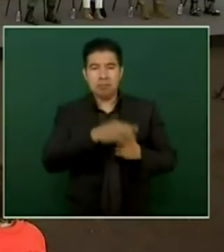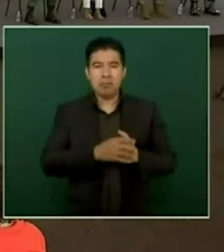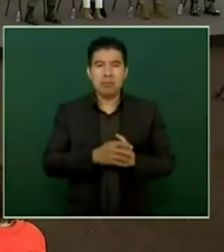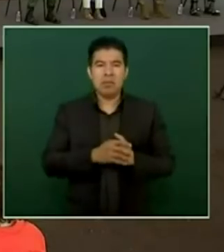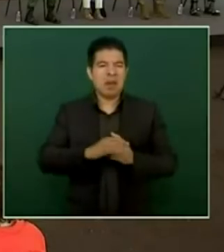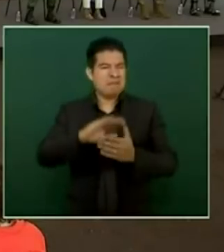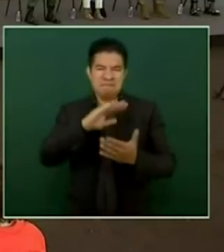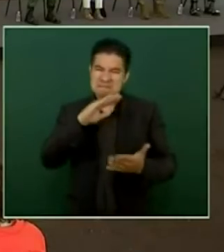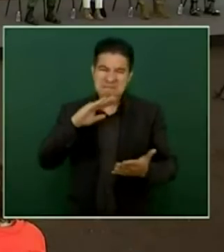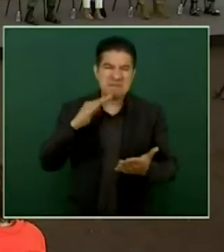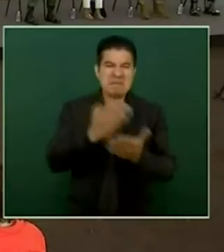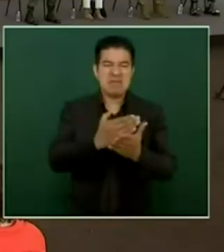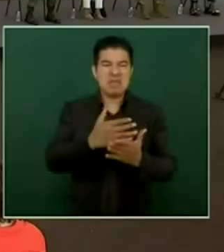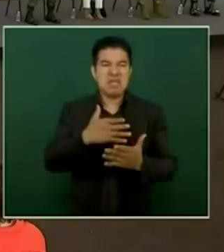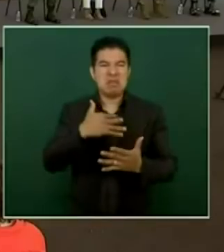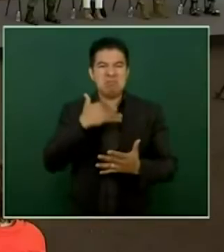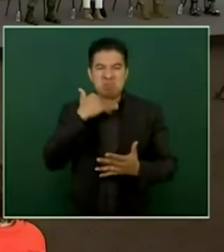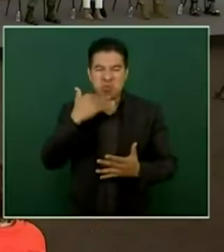de mentiras